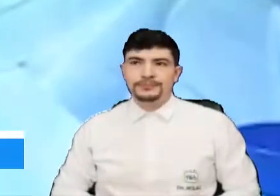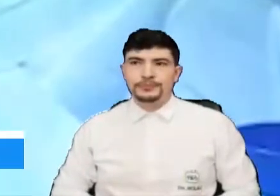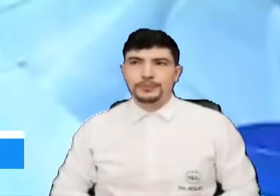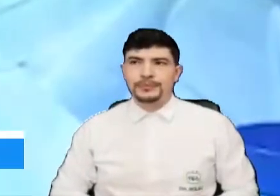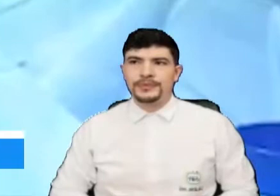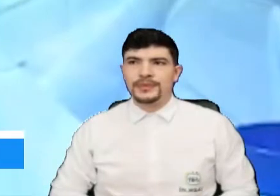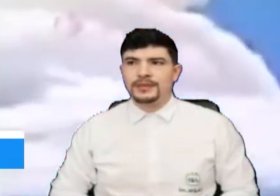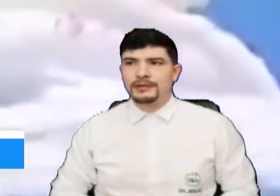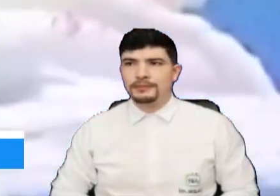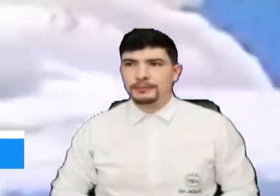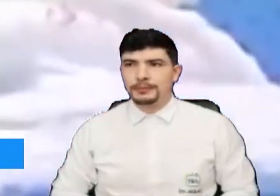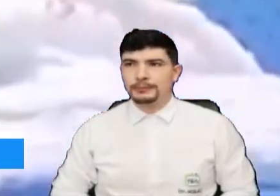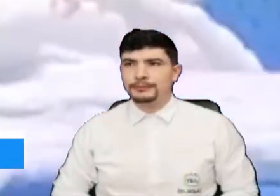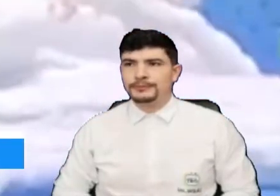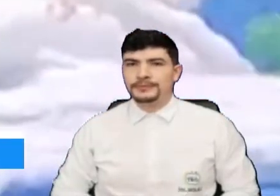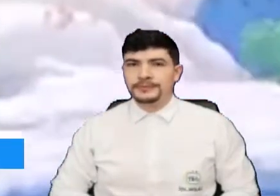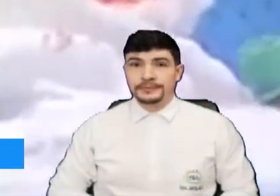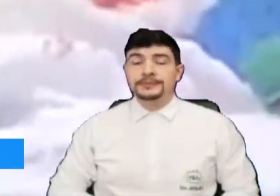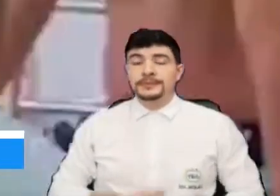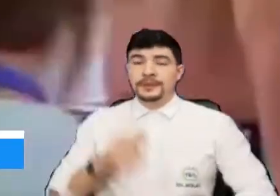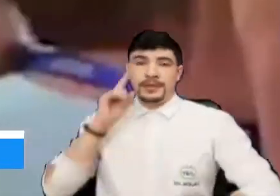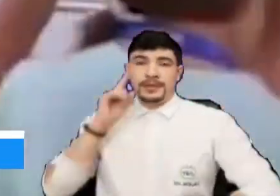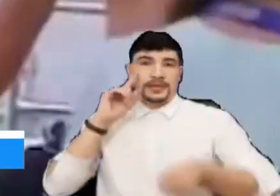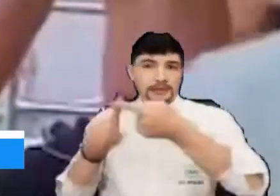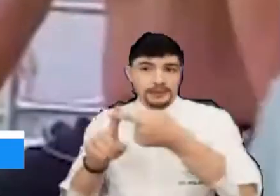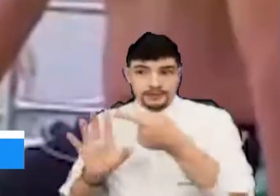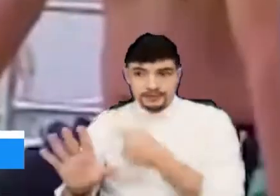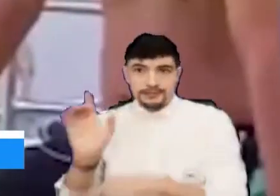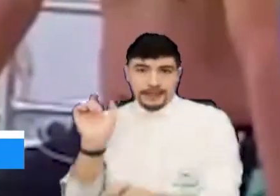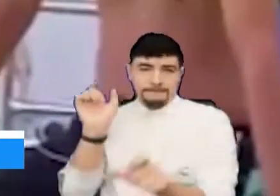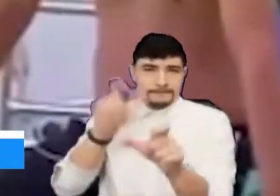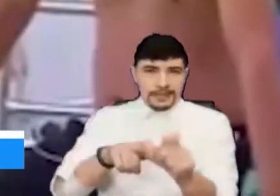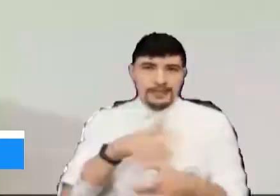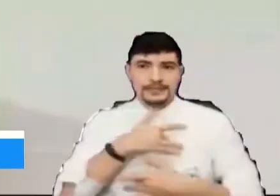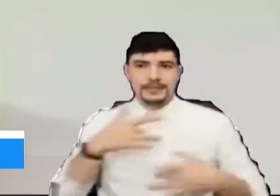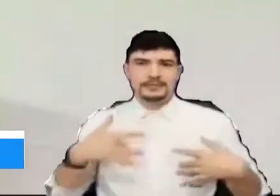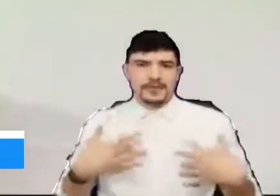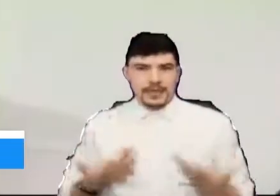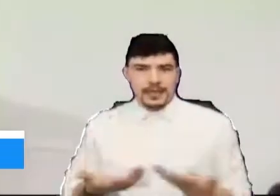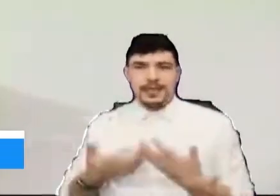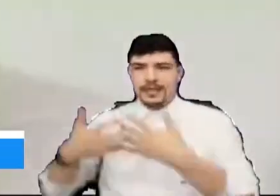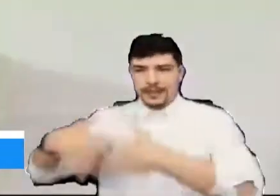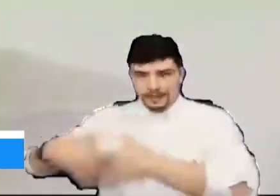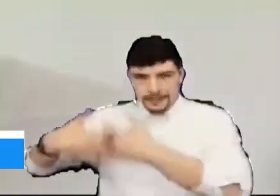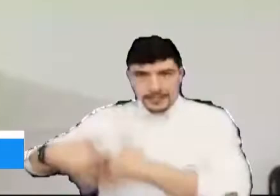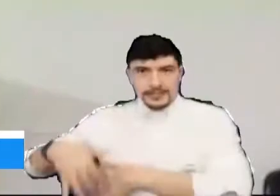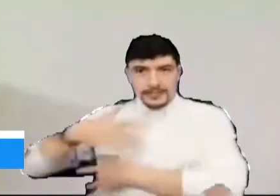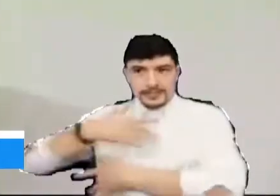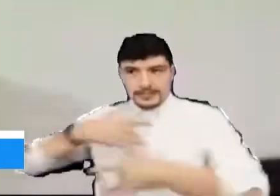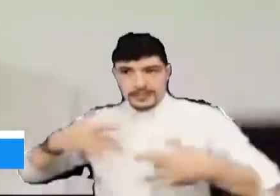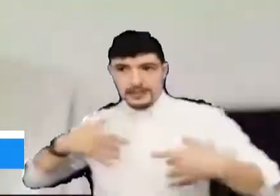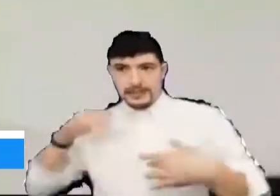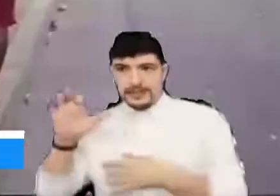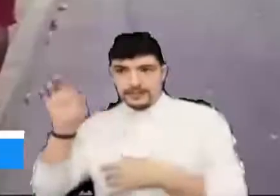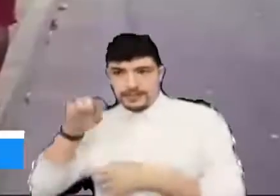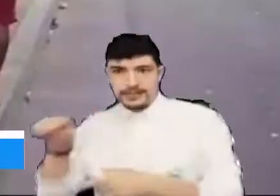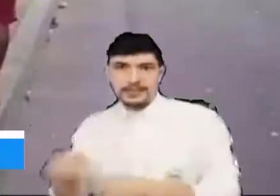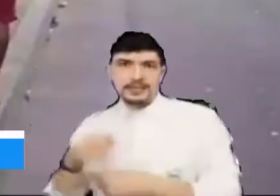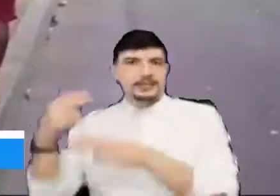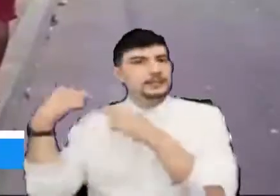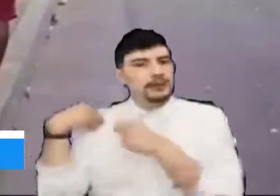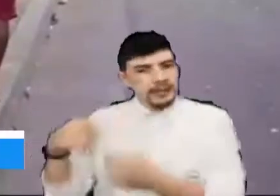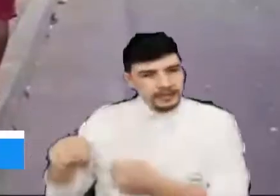las empresas prestadoras de salud pues cumplan con la parte que les corresponde.